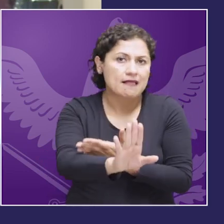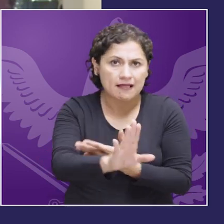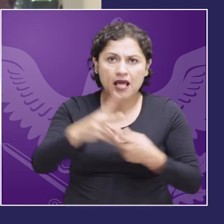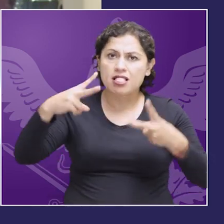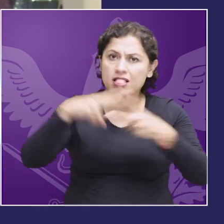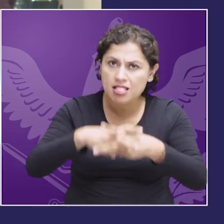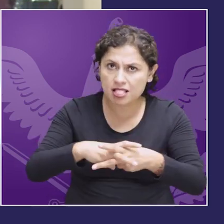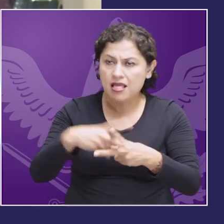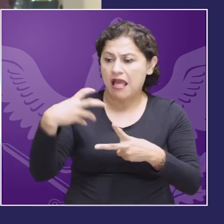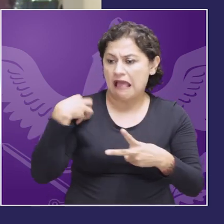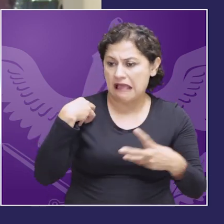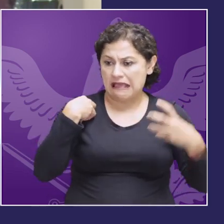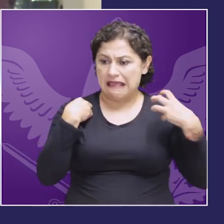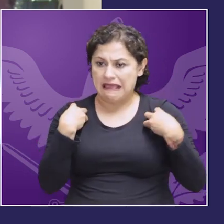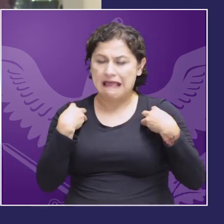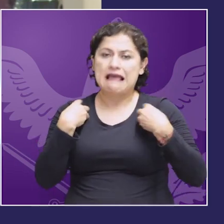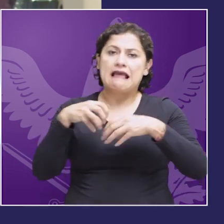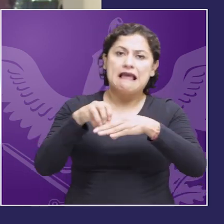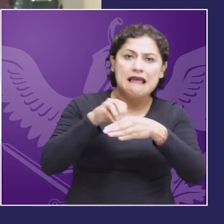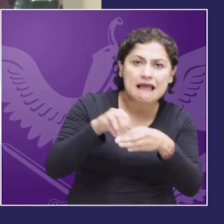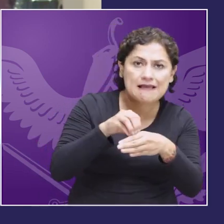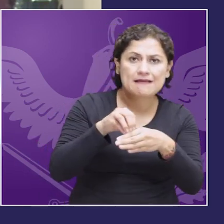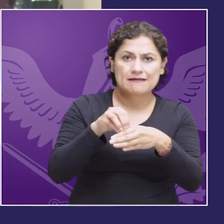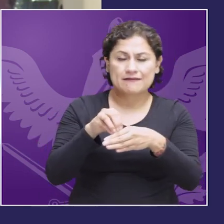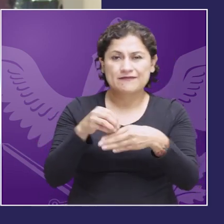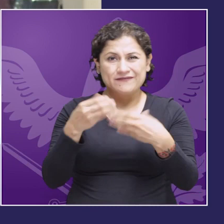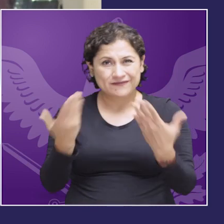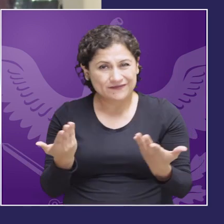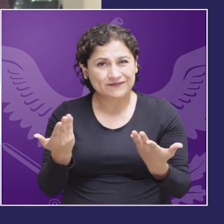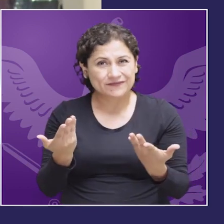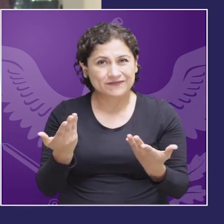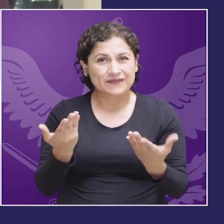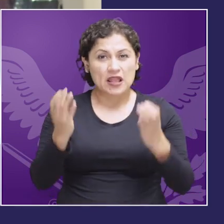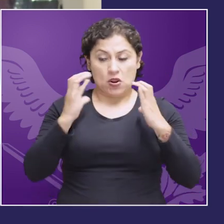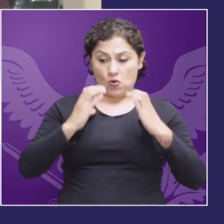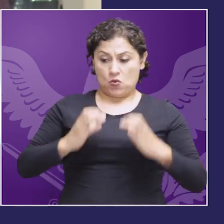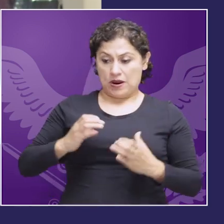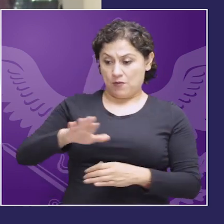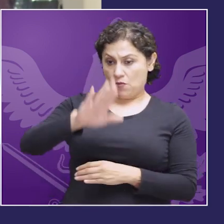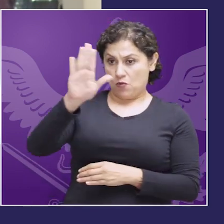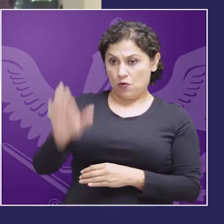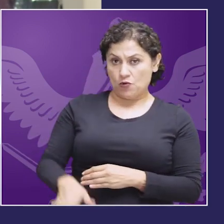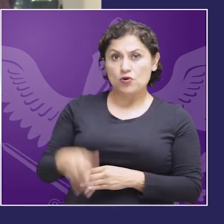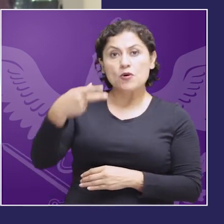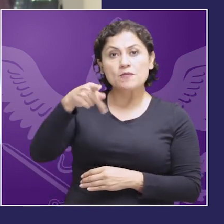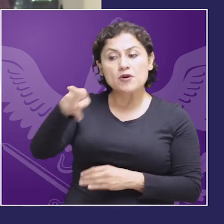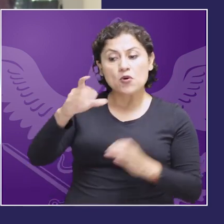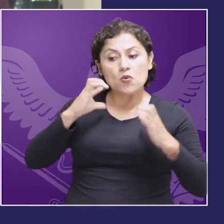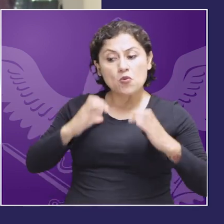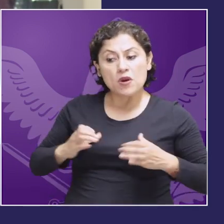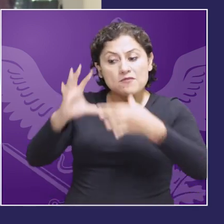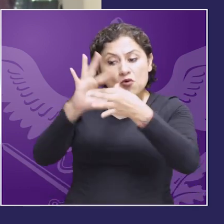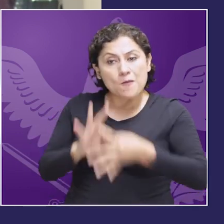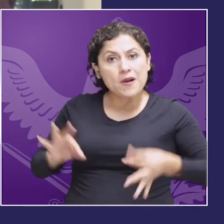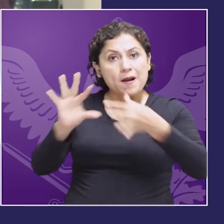que tiene, los moretes que tiene. O sea, a pesar de que ya se fueron, sigue hablando su cuerpo, pero alguien